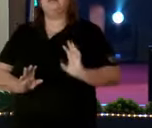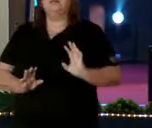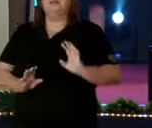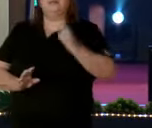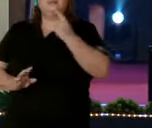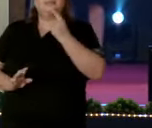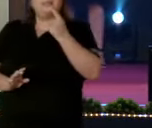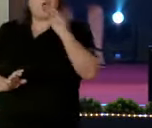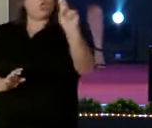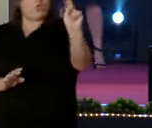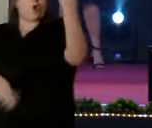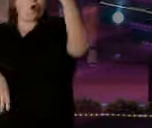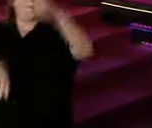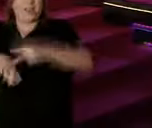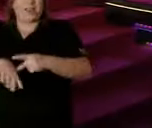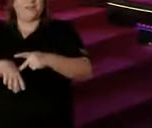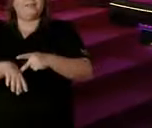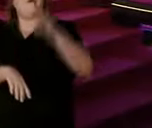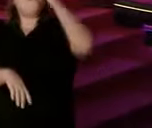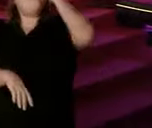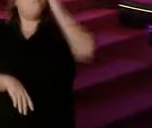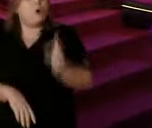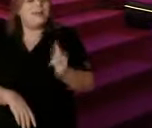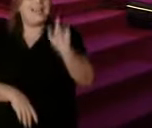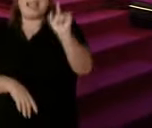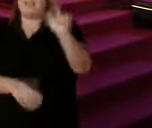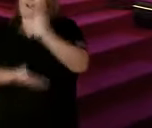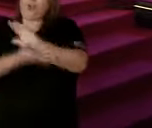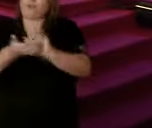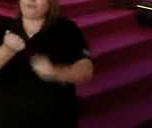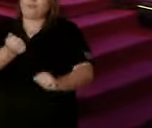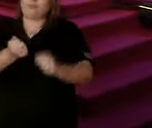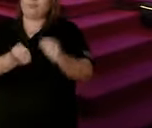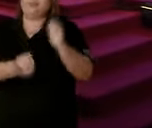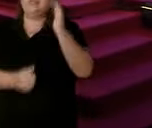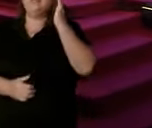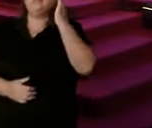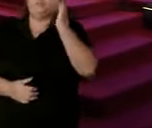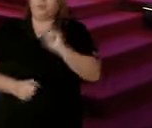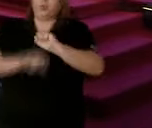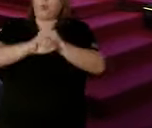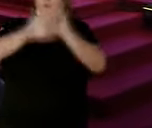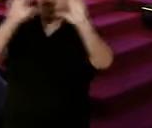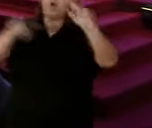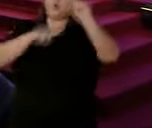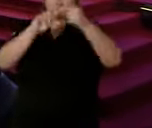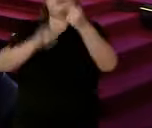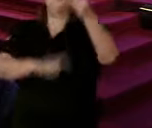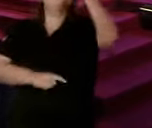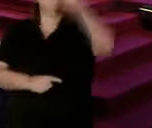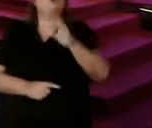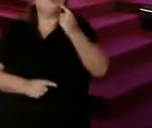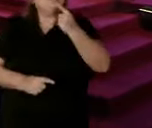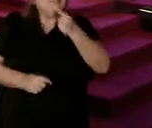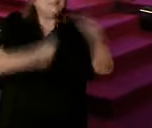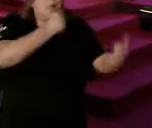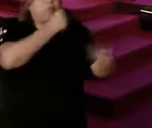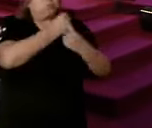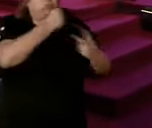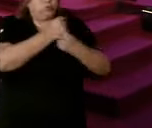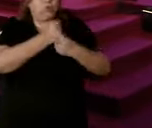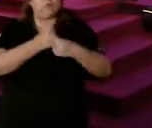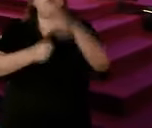que cogieran doble porque ese no se iba a podrir. Dejando claro que cuando Dios dice guarda, guarda, que cuando Dios dice